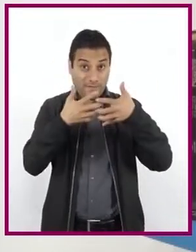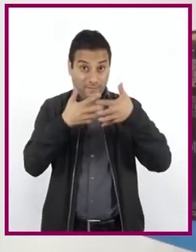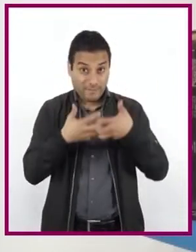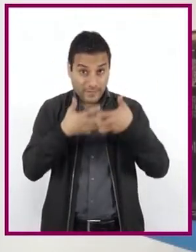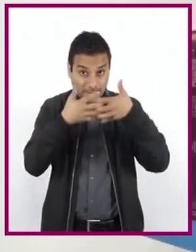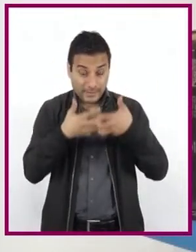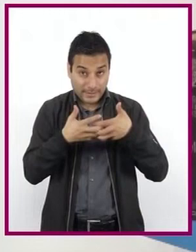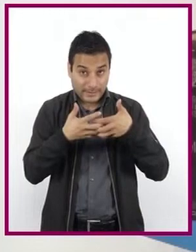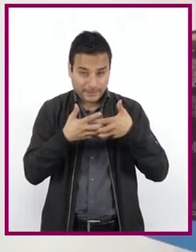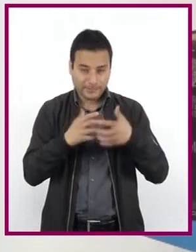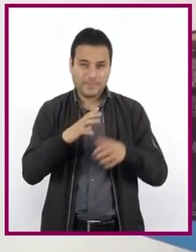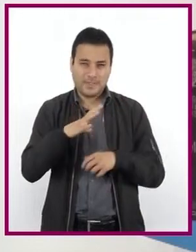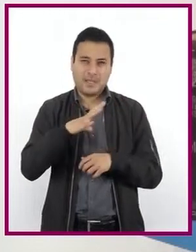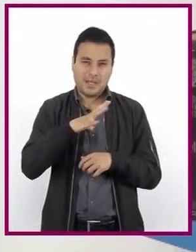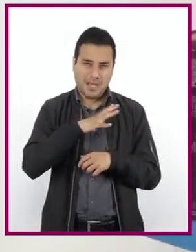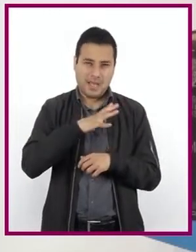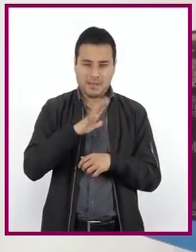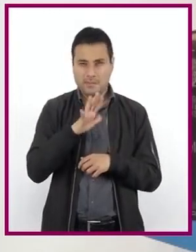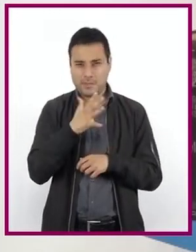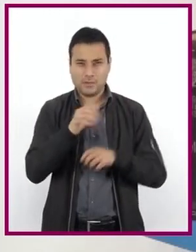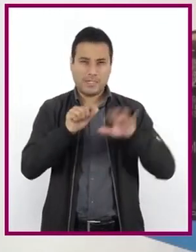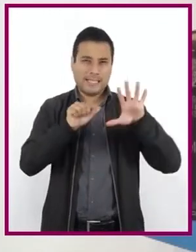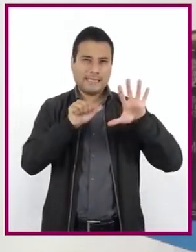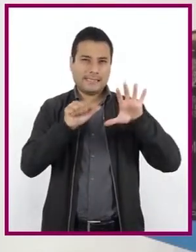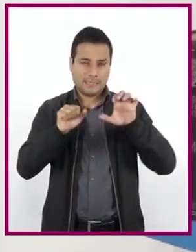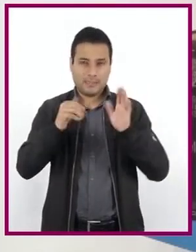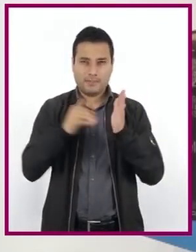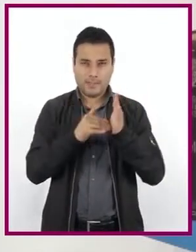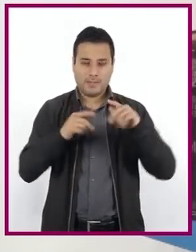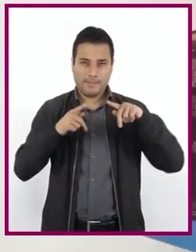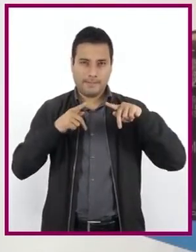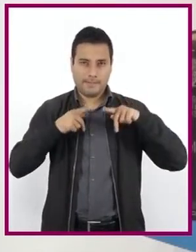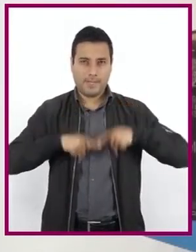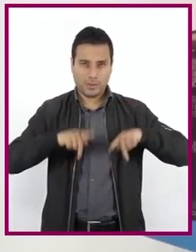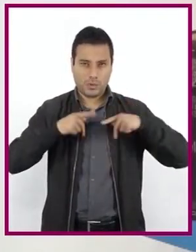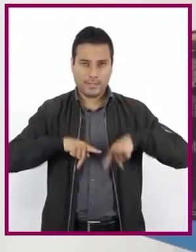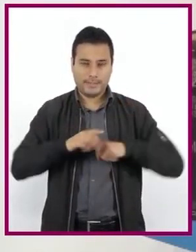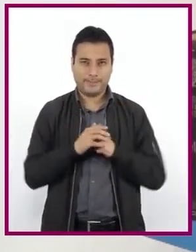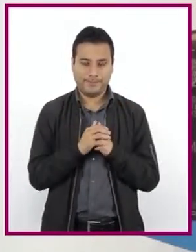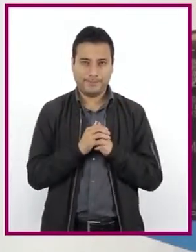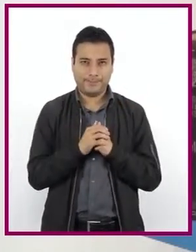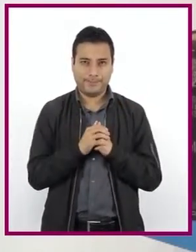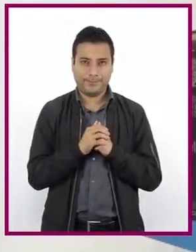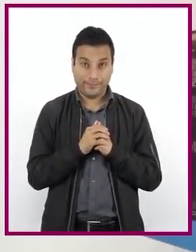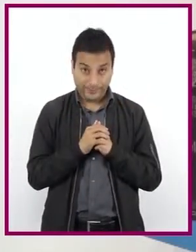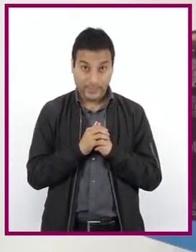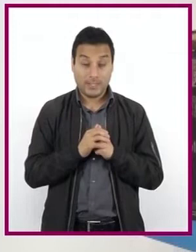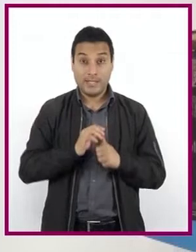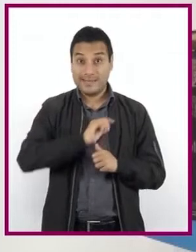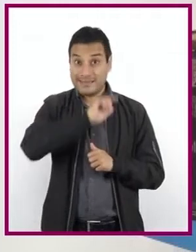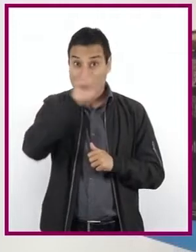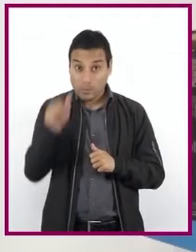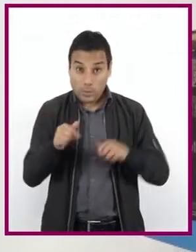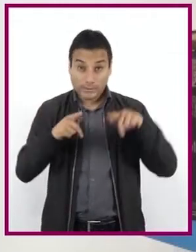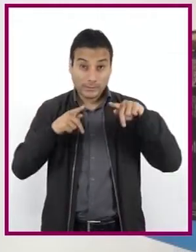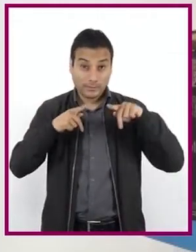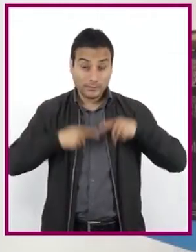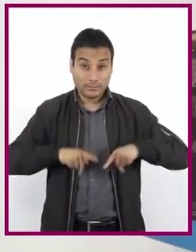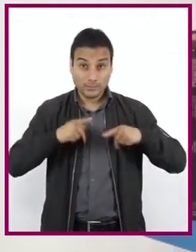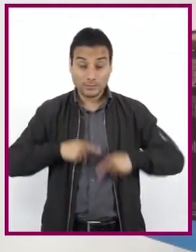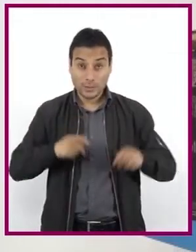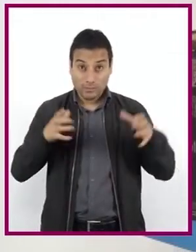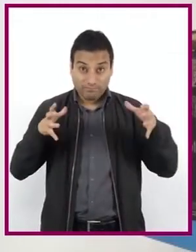concentradas cerca de 6,000 personas. La temida protesta se materializó